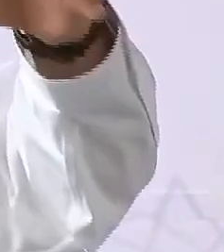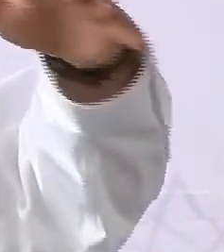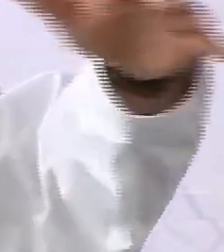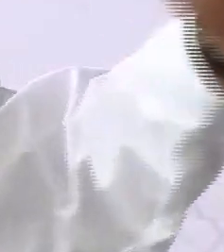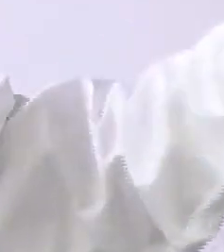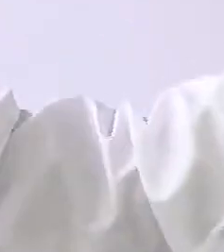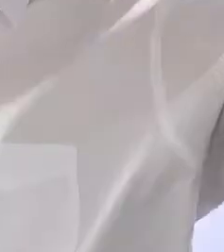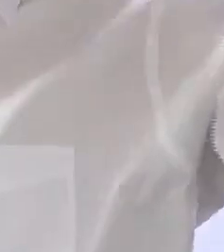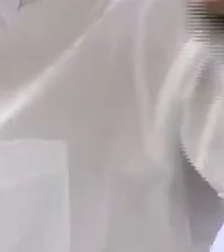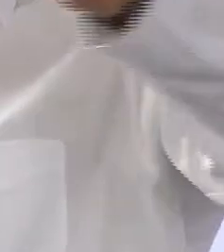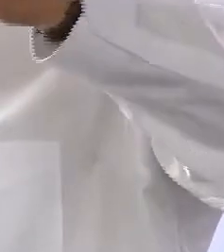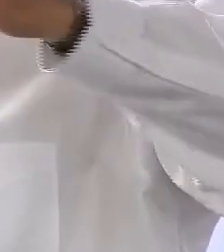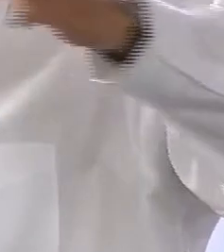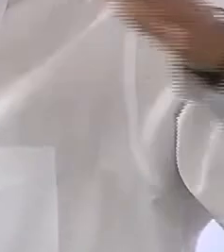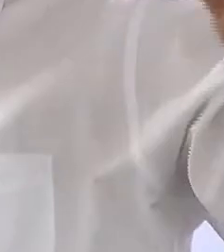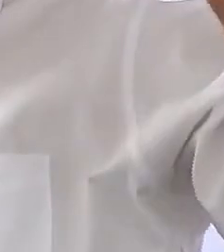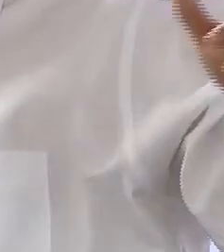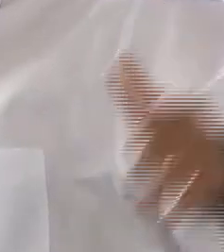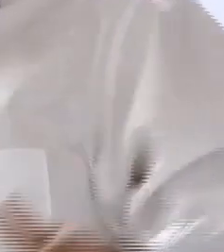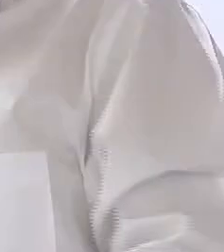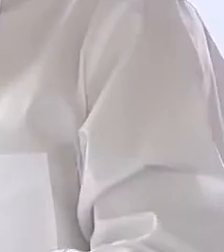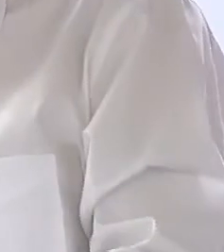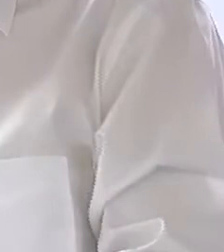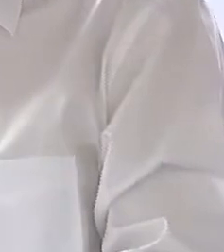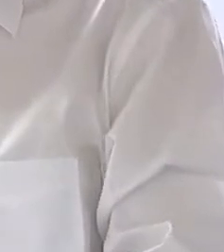y muy pronto vamos a tener